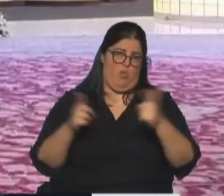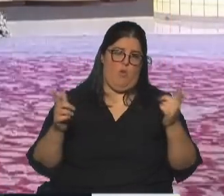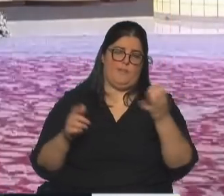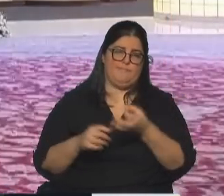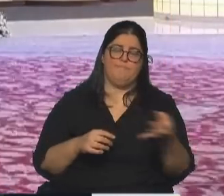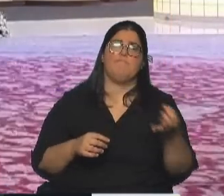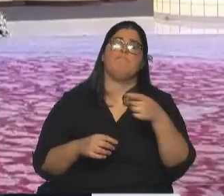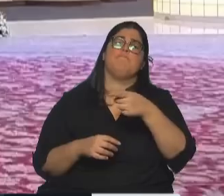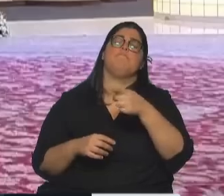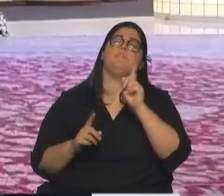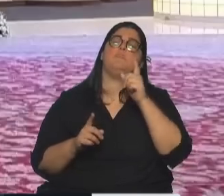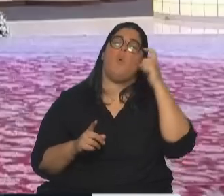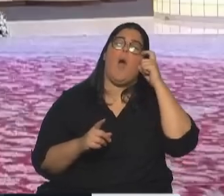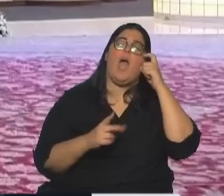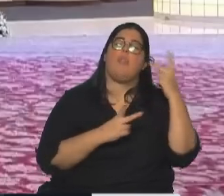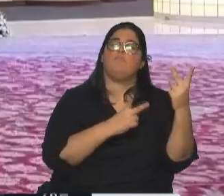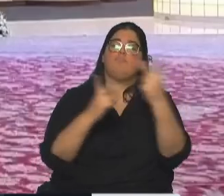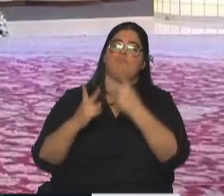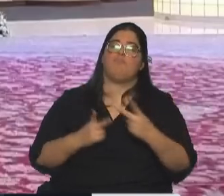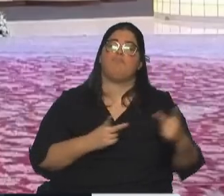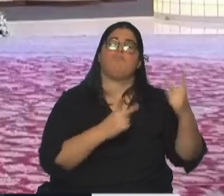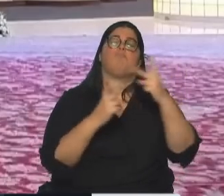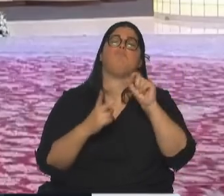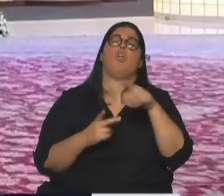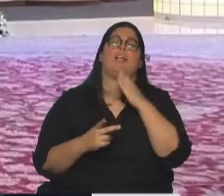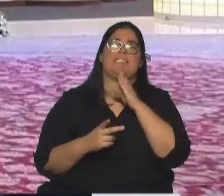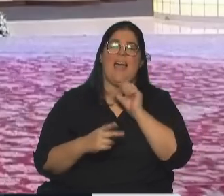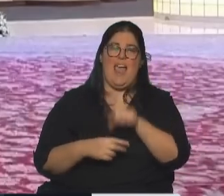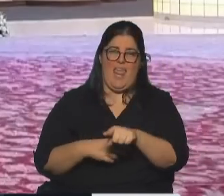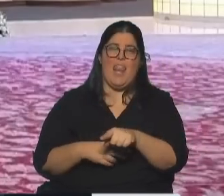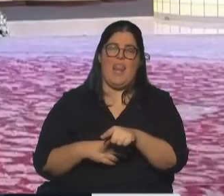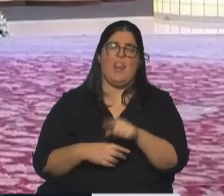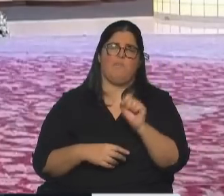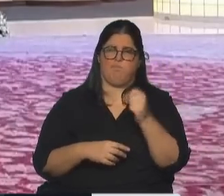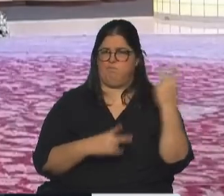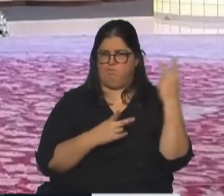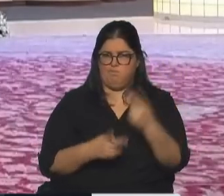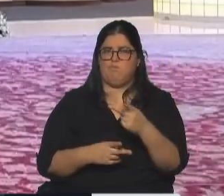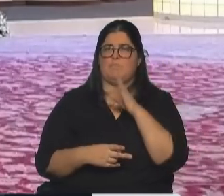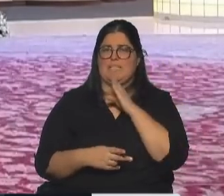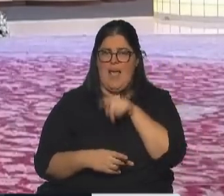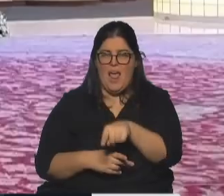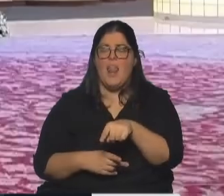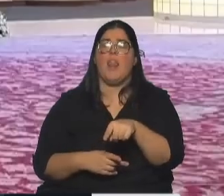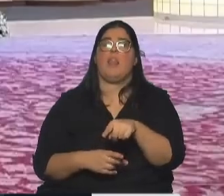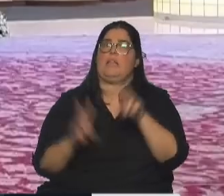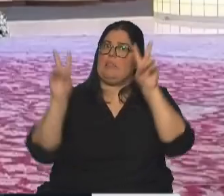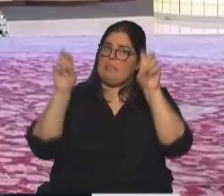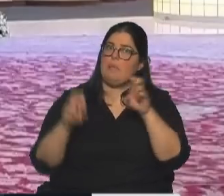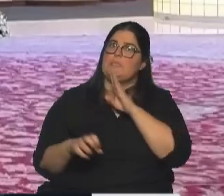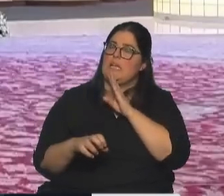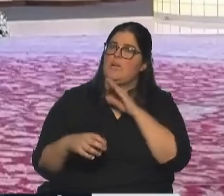tema de la gira de Biden por Israel. Bueno, estuvo en Israel, y el tema de Israel es uno de